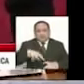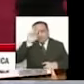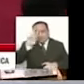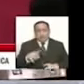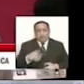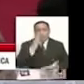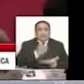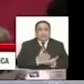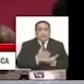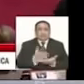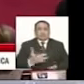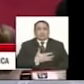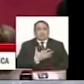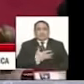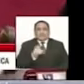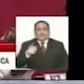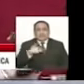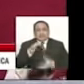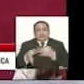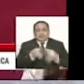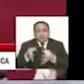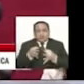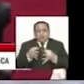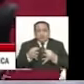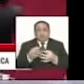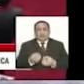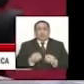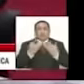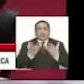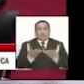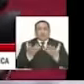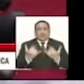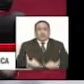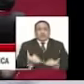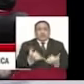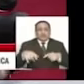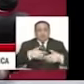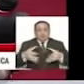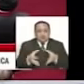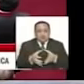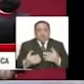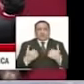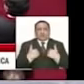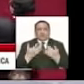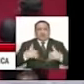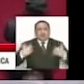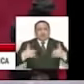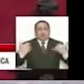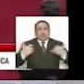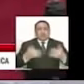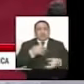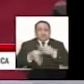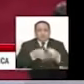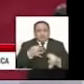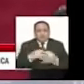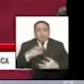estado circulando por agencias internacionales, que la llamaría para ocupar nuevamente el Ministerio de Economía. Entonces, obviamente, una